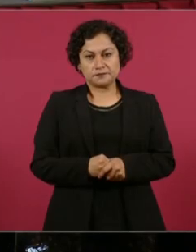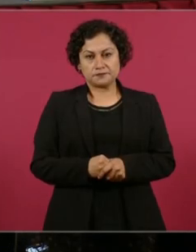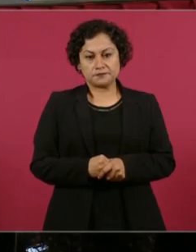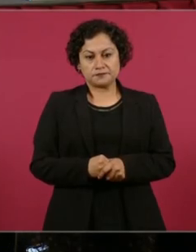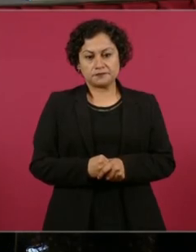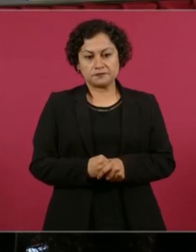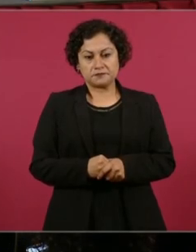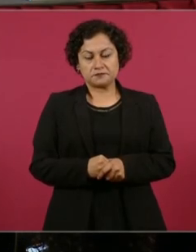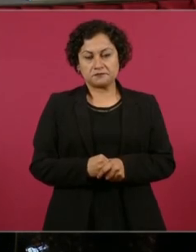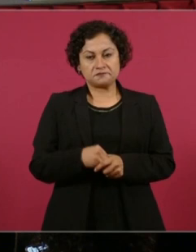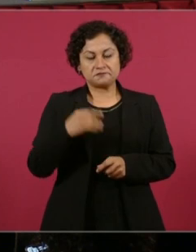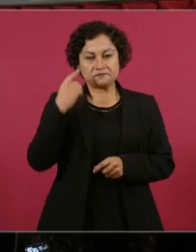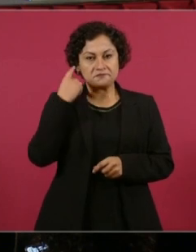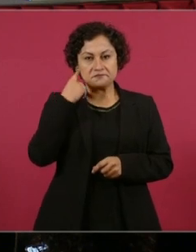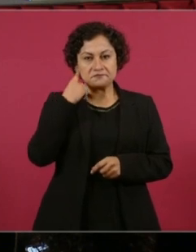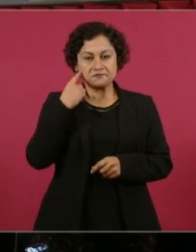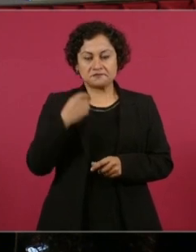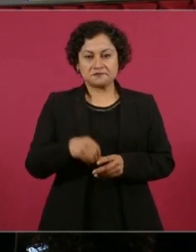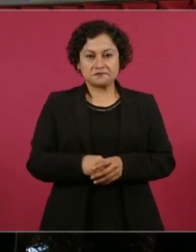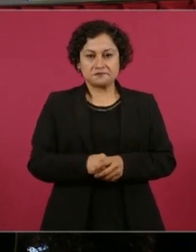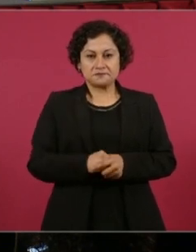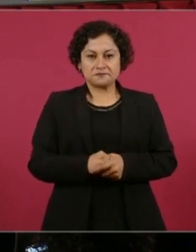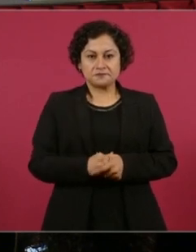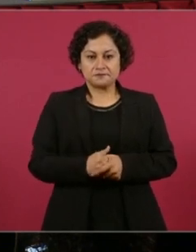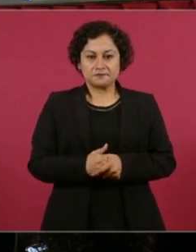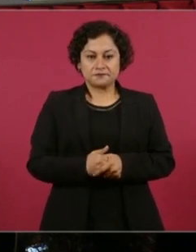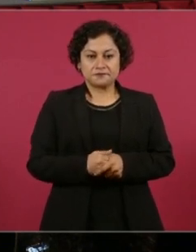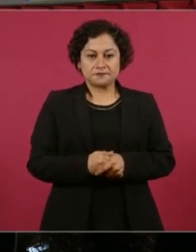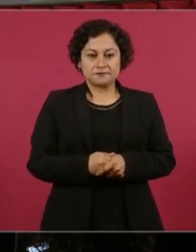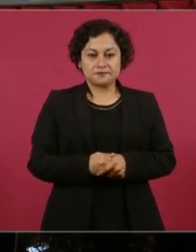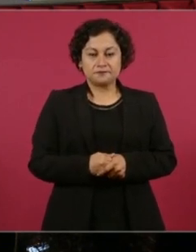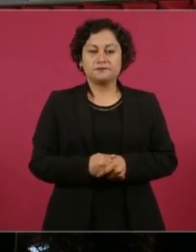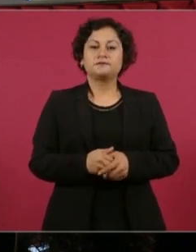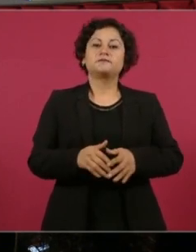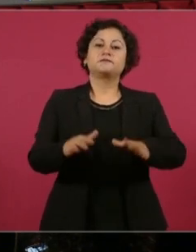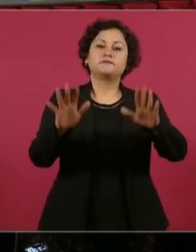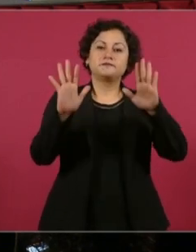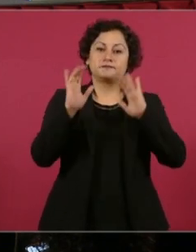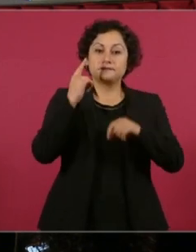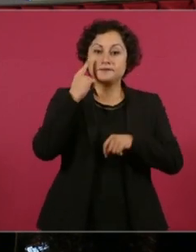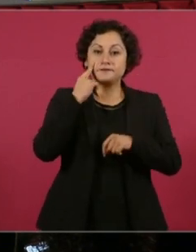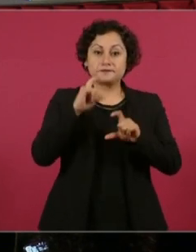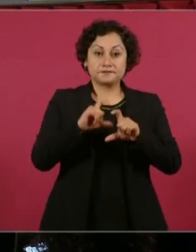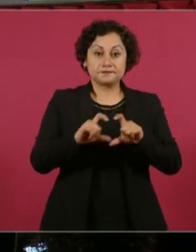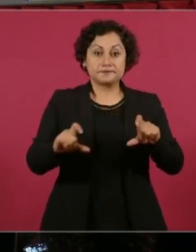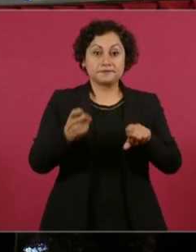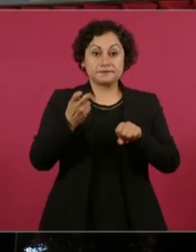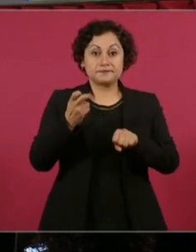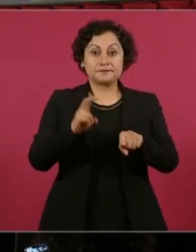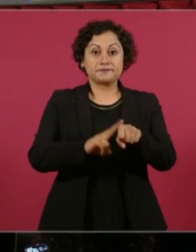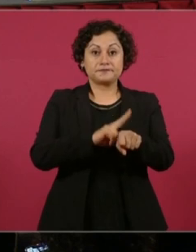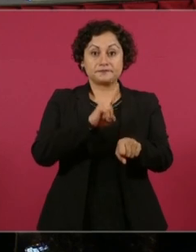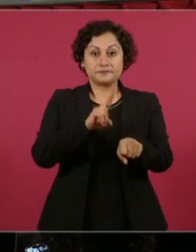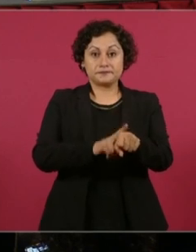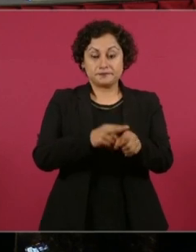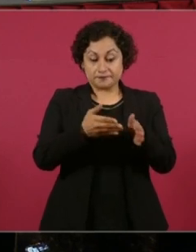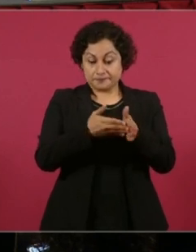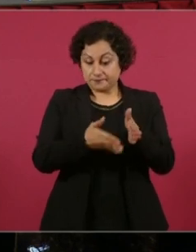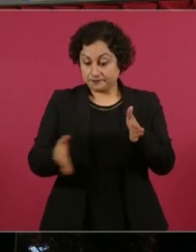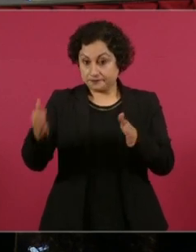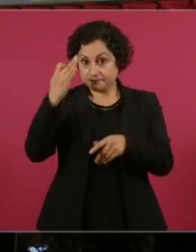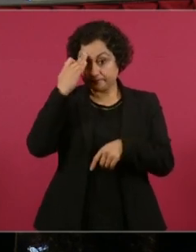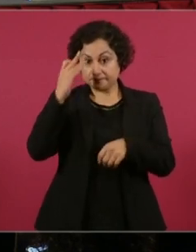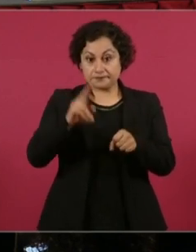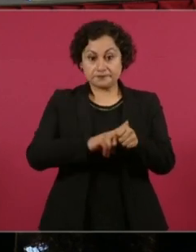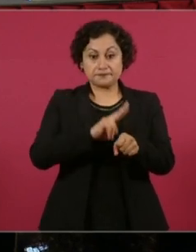Pero esa es la comparación de un periodo normal y lo que pasó después. Ah, este es un periodo normal. Sí. Este es lo